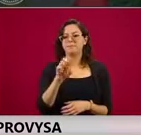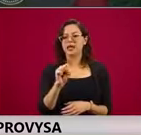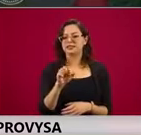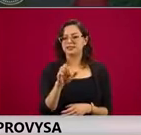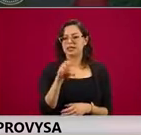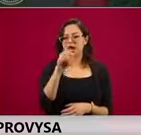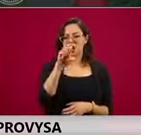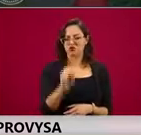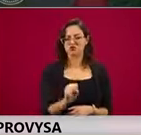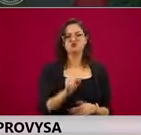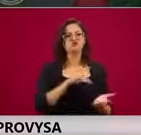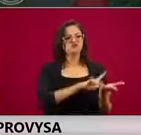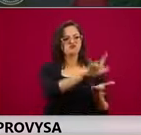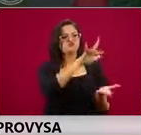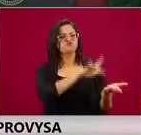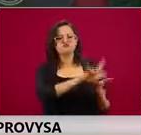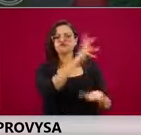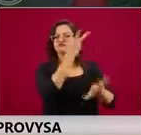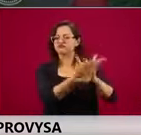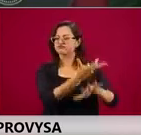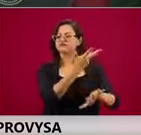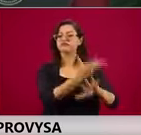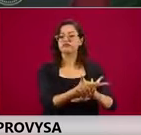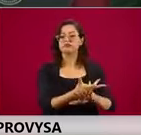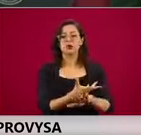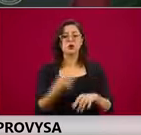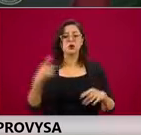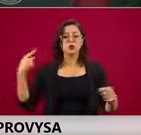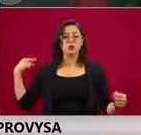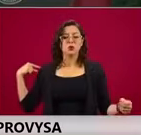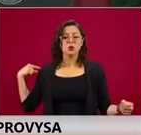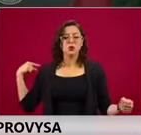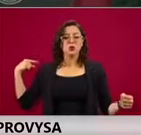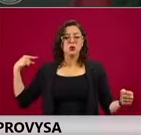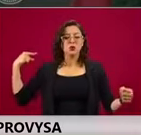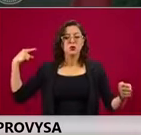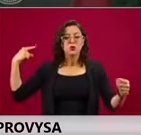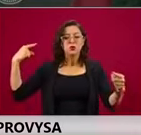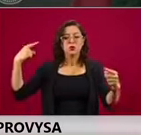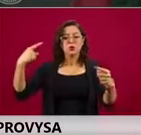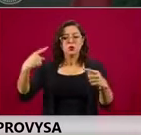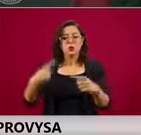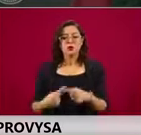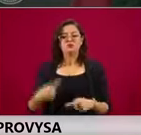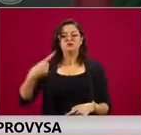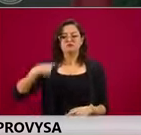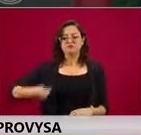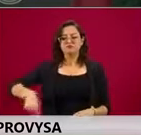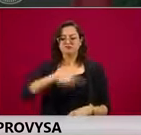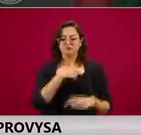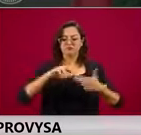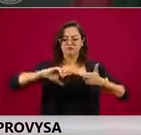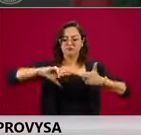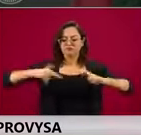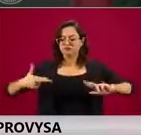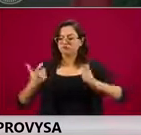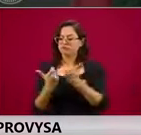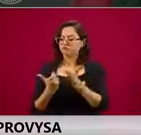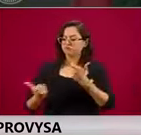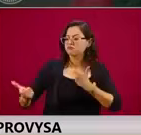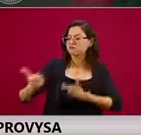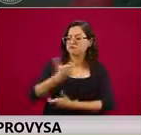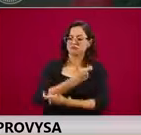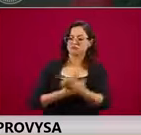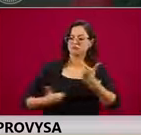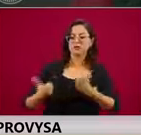presidente Andrés Manuel López Obrador, de Donald Trump, en una, ¿te acuerdas de aquella juegos infantiles, esas